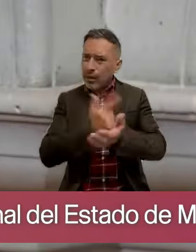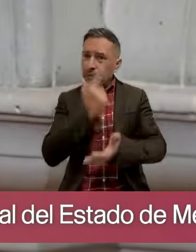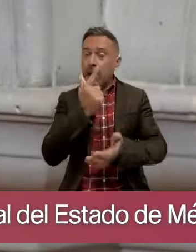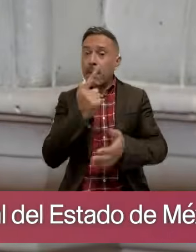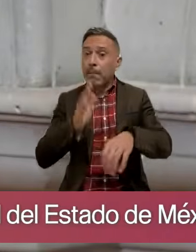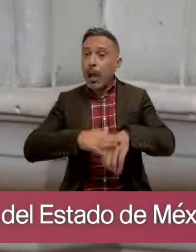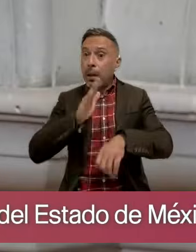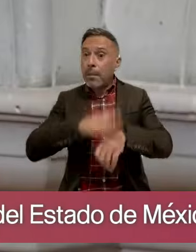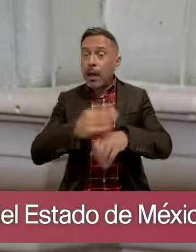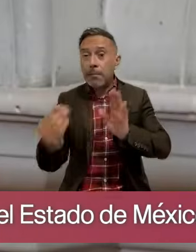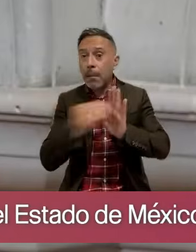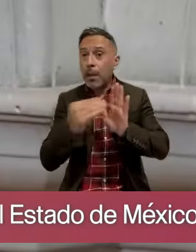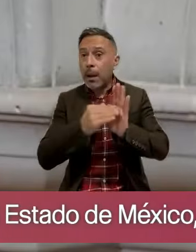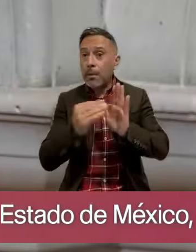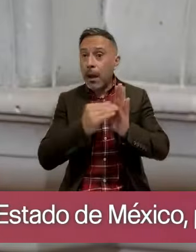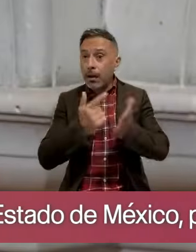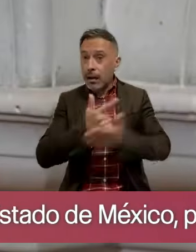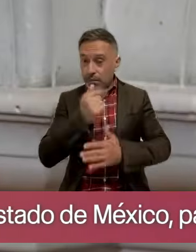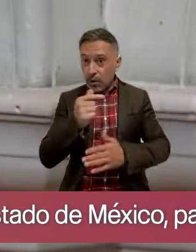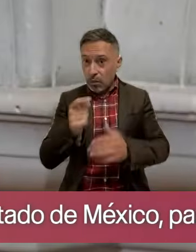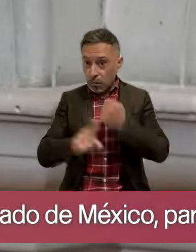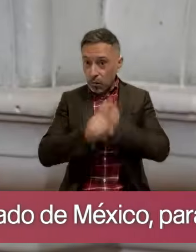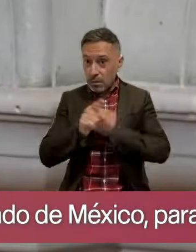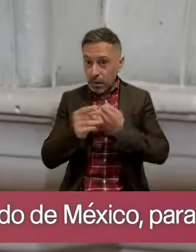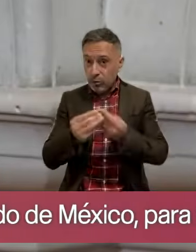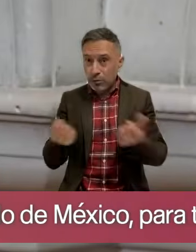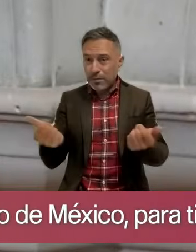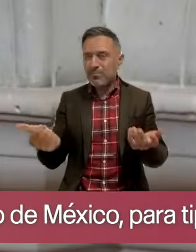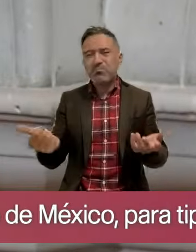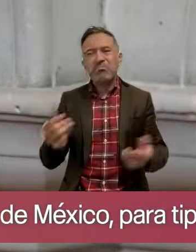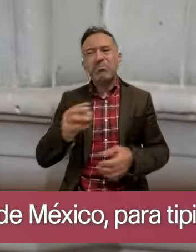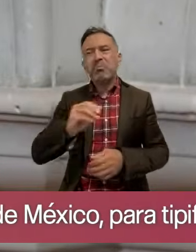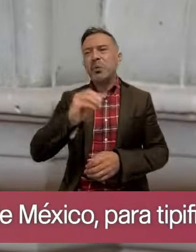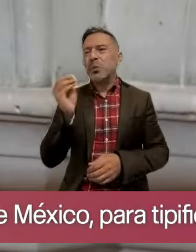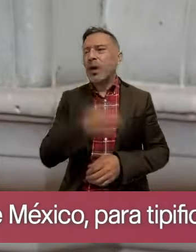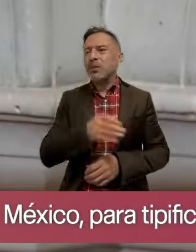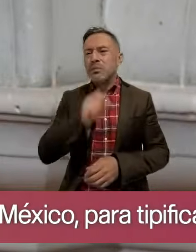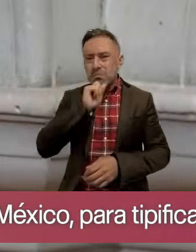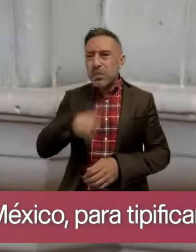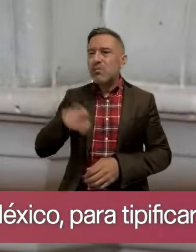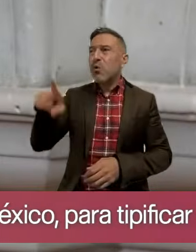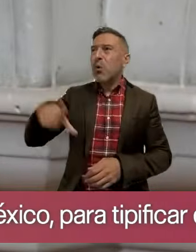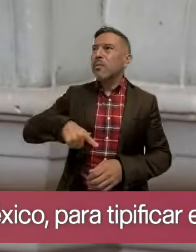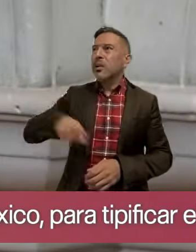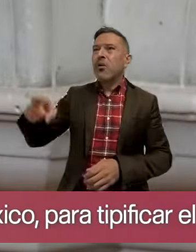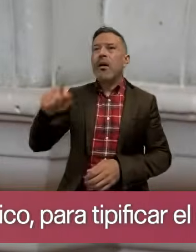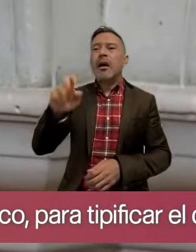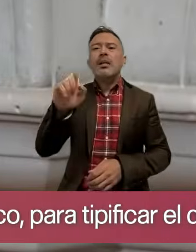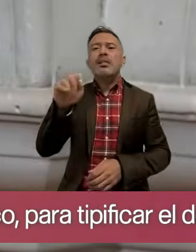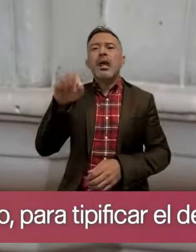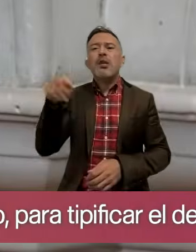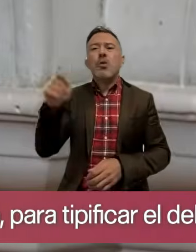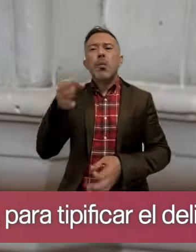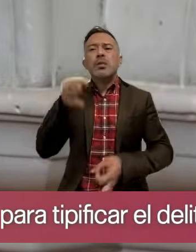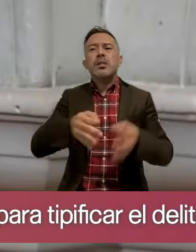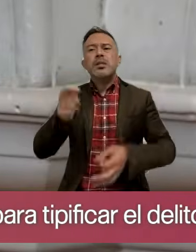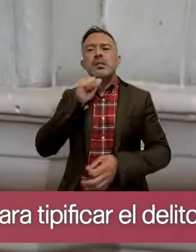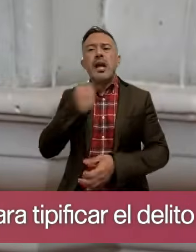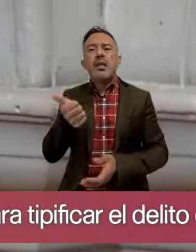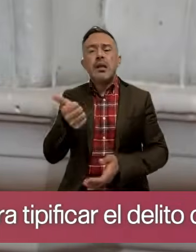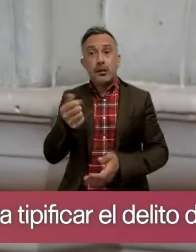el problema si el Estado sigue siendo incapaz de garantizar justicia. El problema no es jurídico,